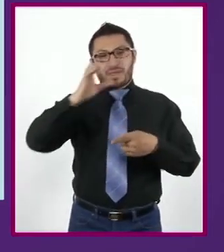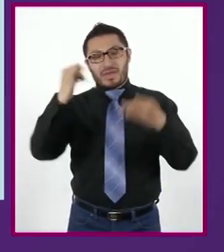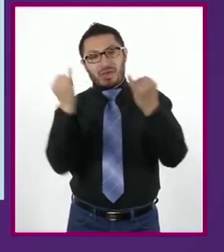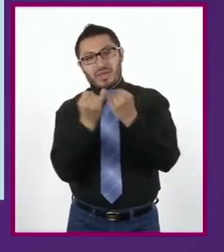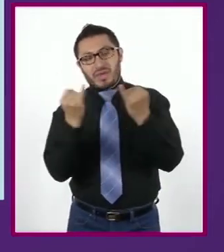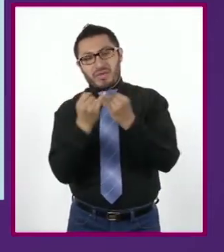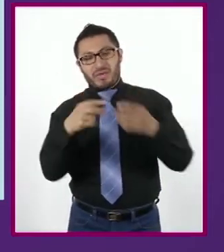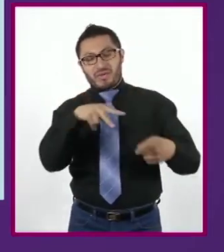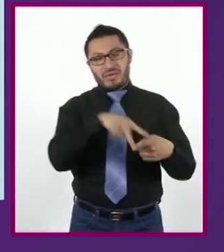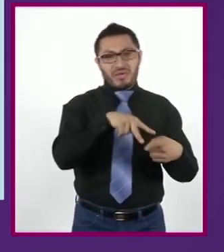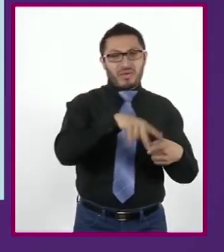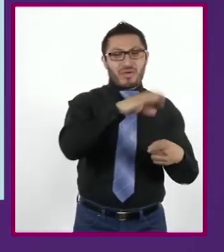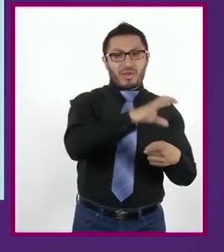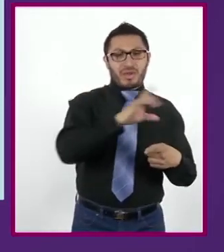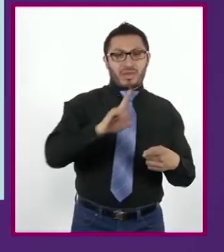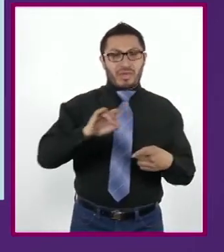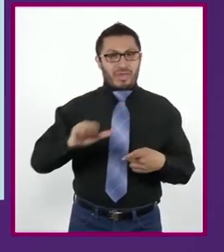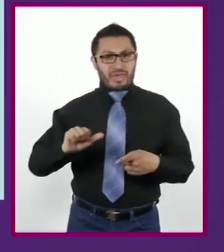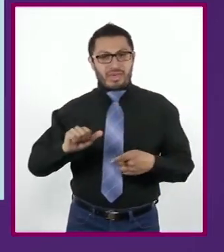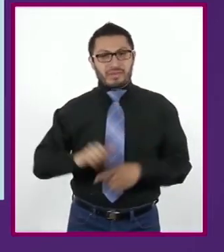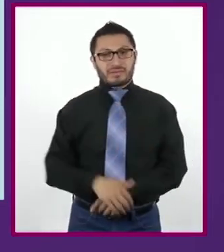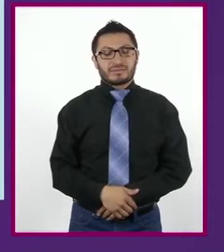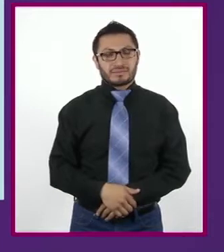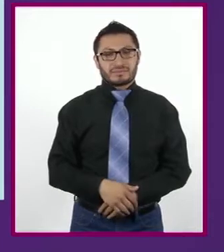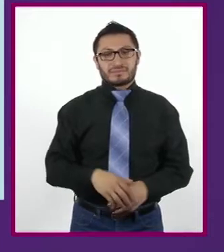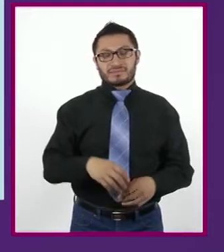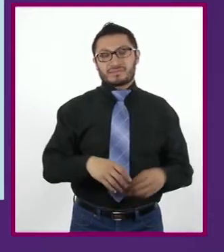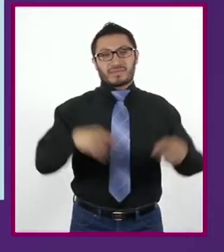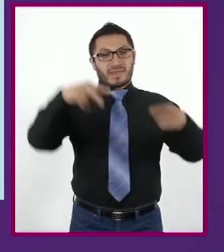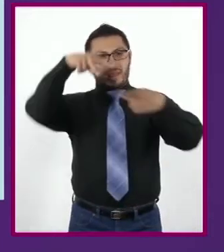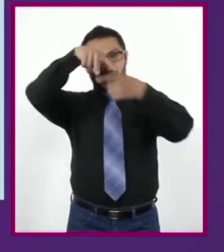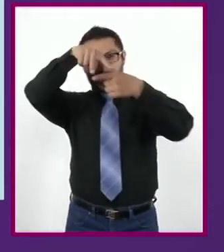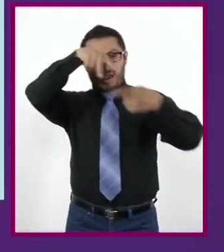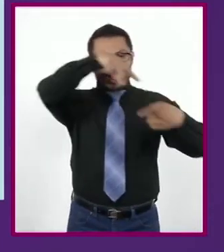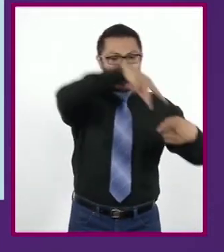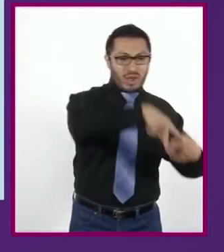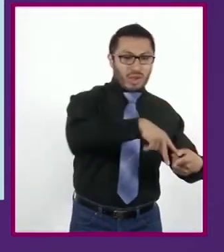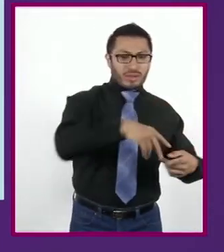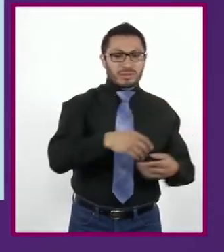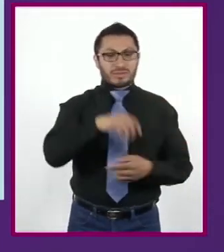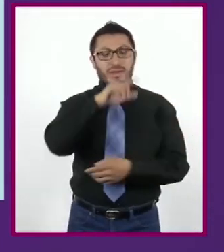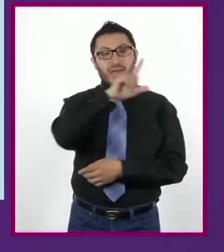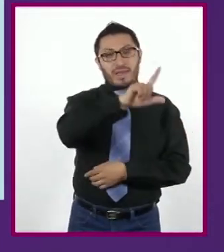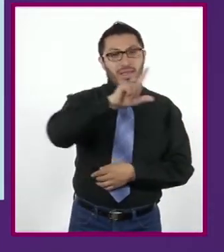congruente con el triángulo CDA por el criterio LLL,